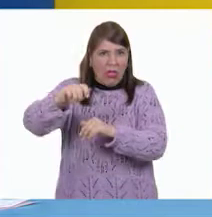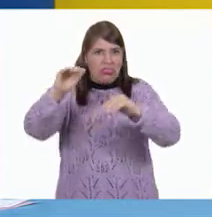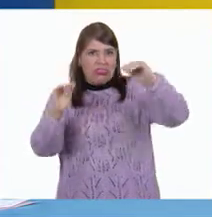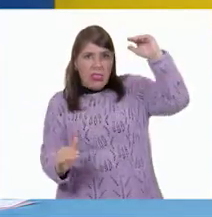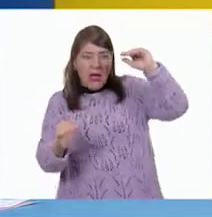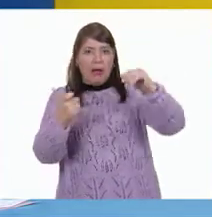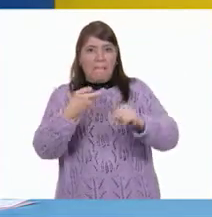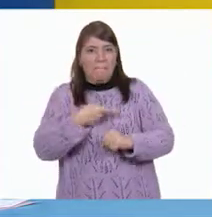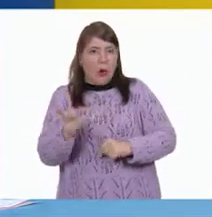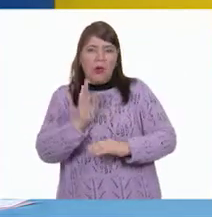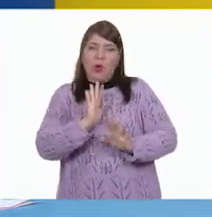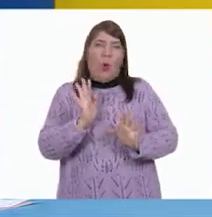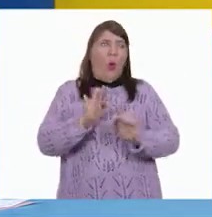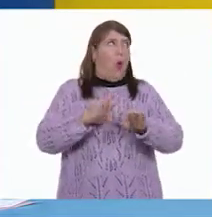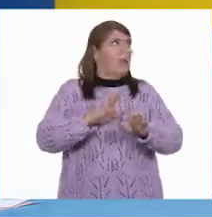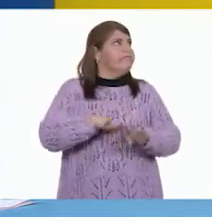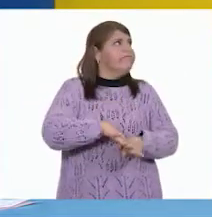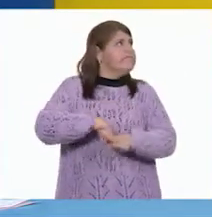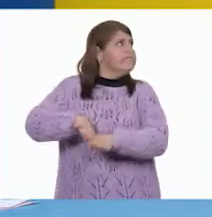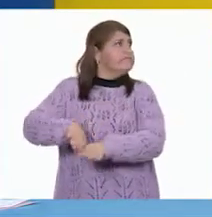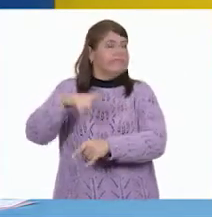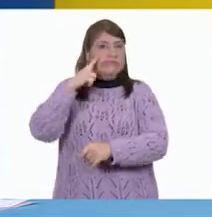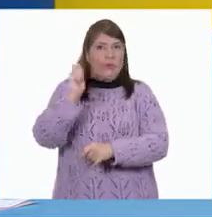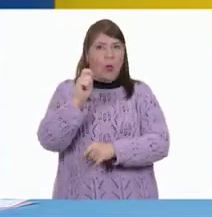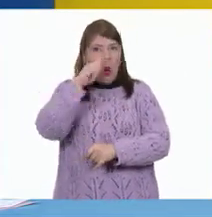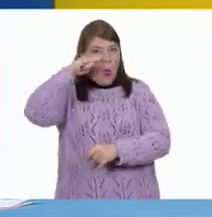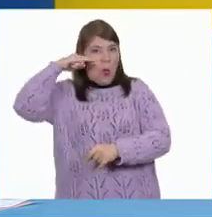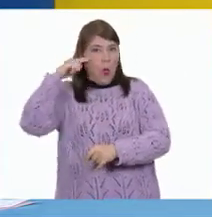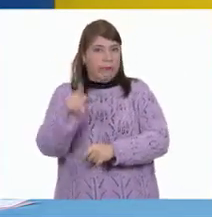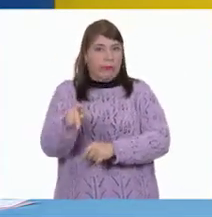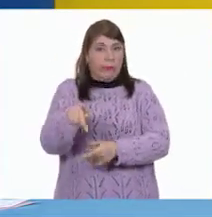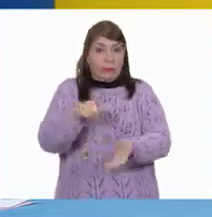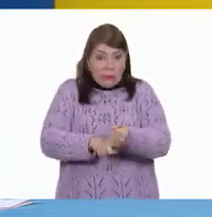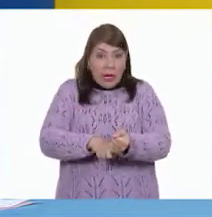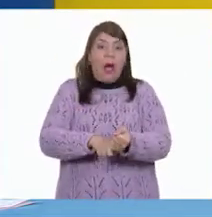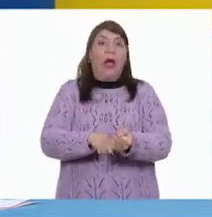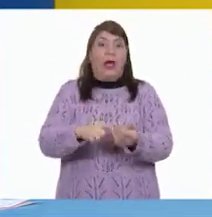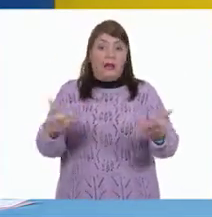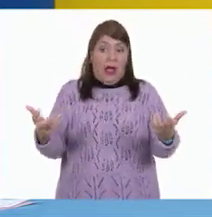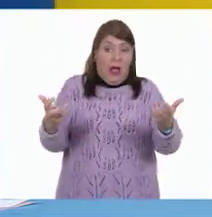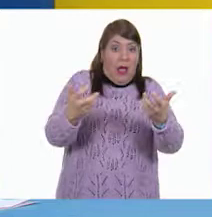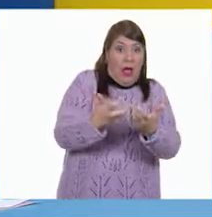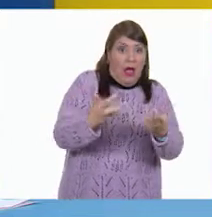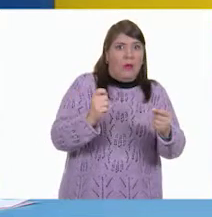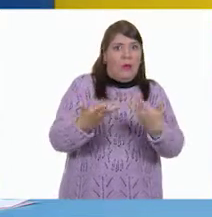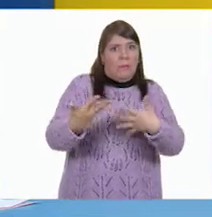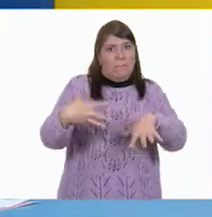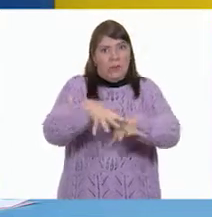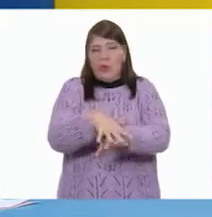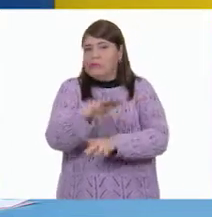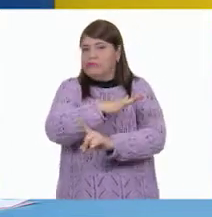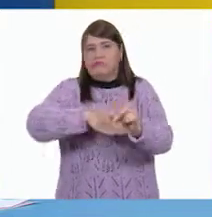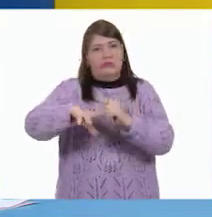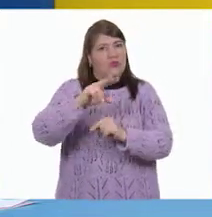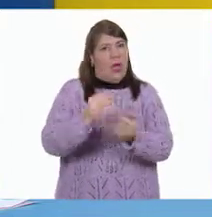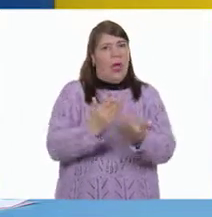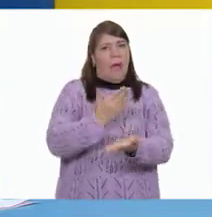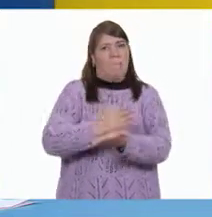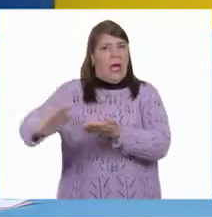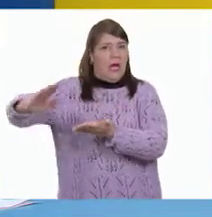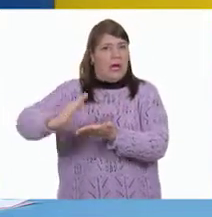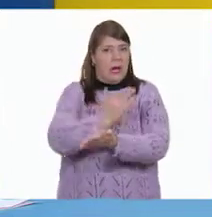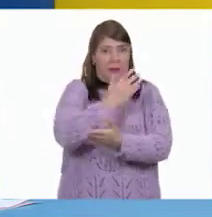nuestro país. Así, no permitía que la gente de los sectores populares se acercara a los eventos oficiales. De ahí